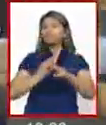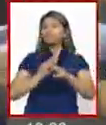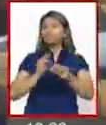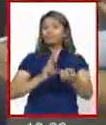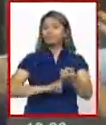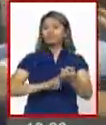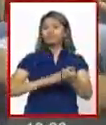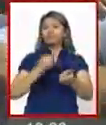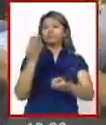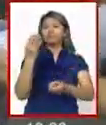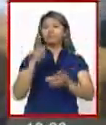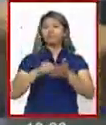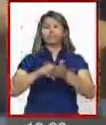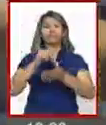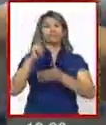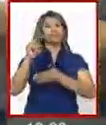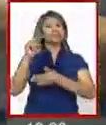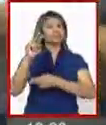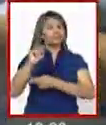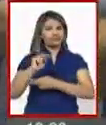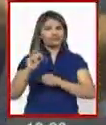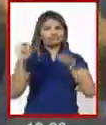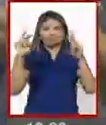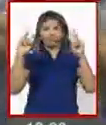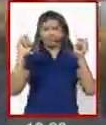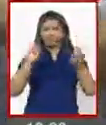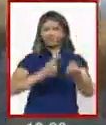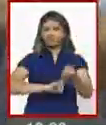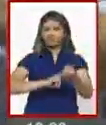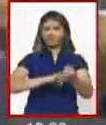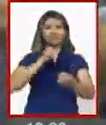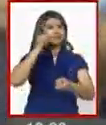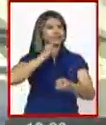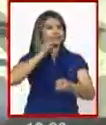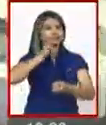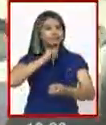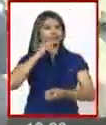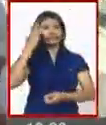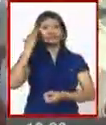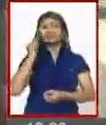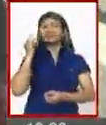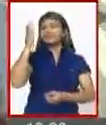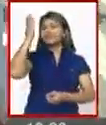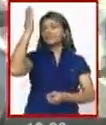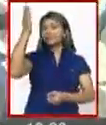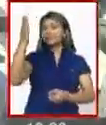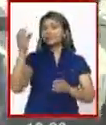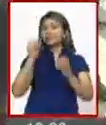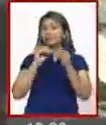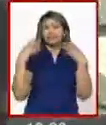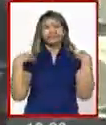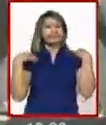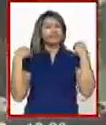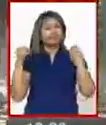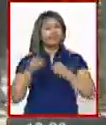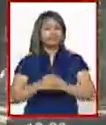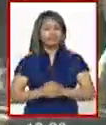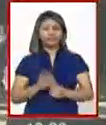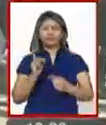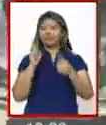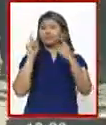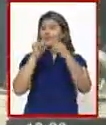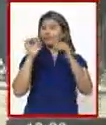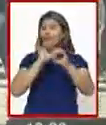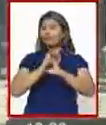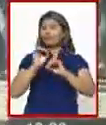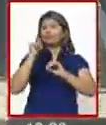noviembre. Este lema del año es Diabetes y Mujeres por un futuro más saludable. El objetivo es